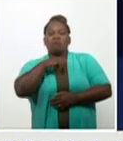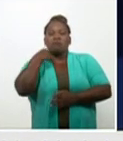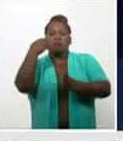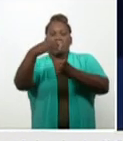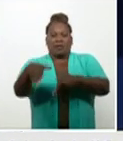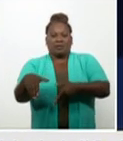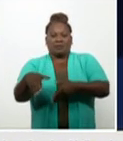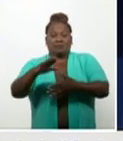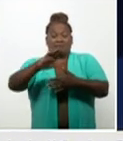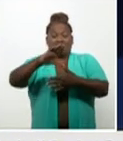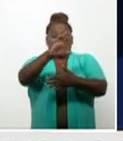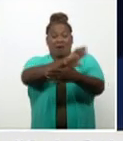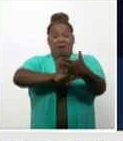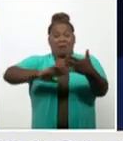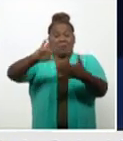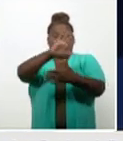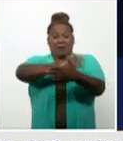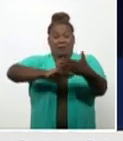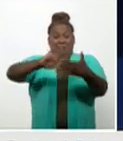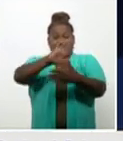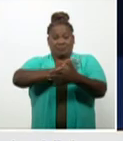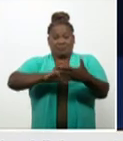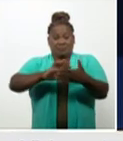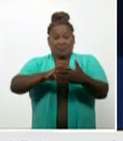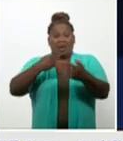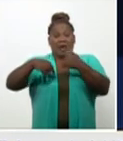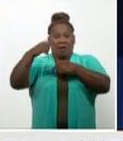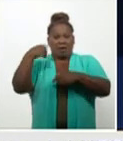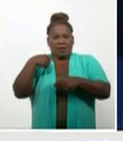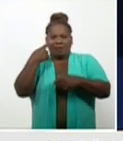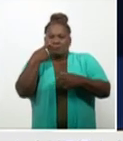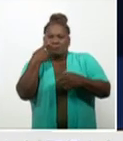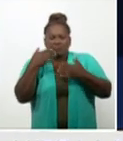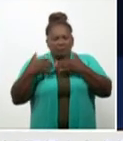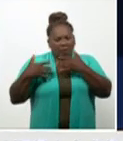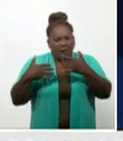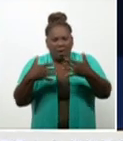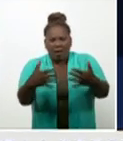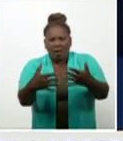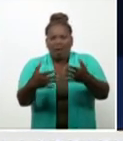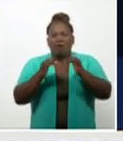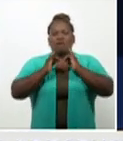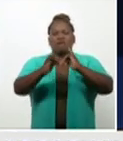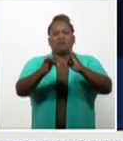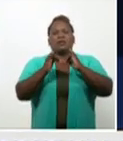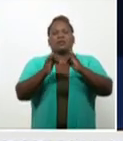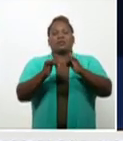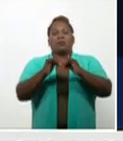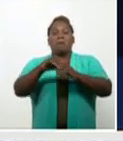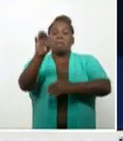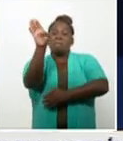que también revisamos anoche la información, indiscutiblemente Brasil